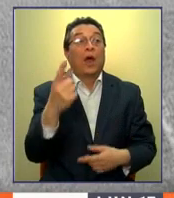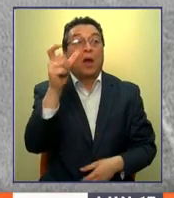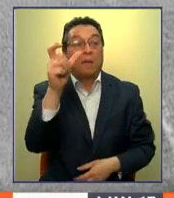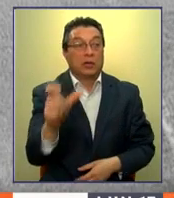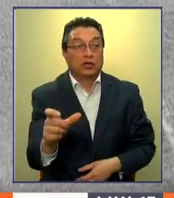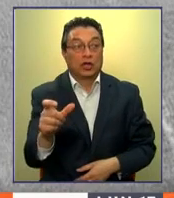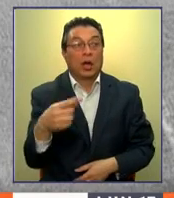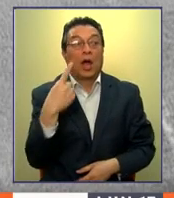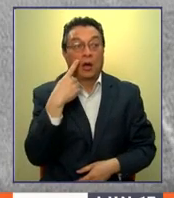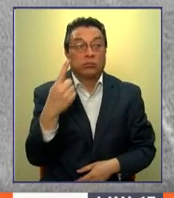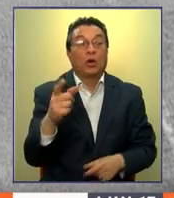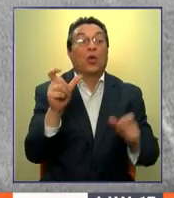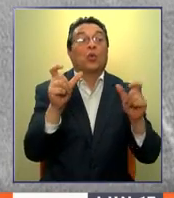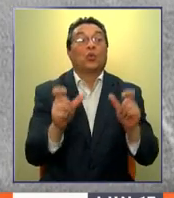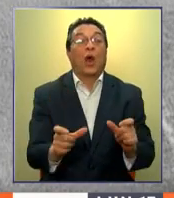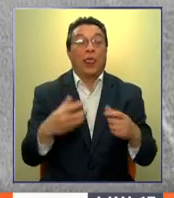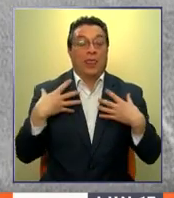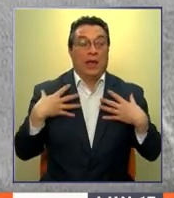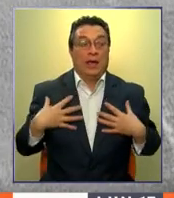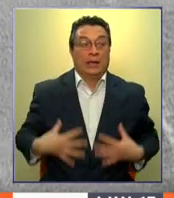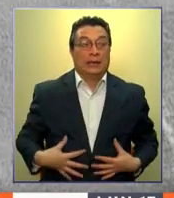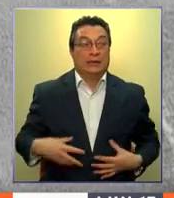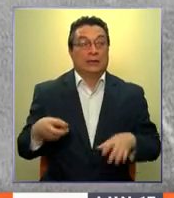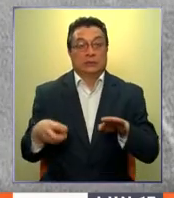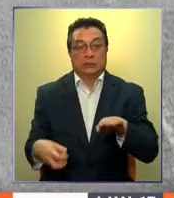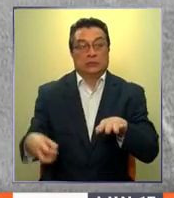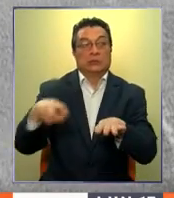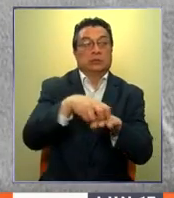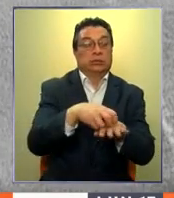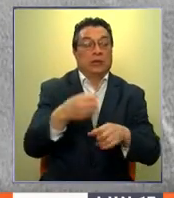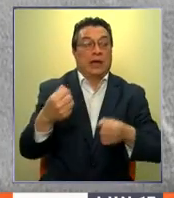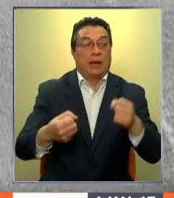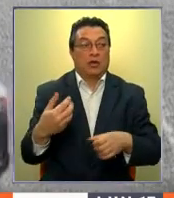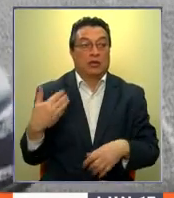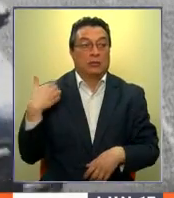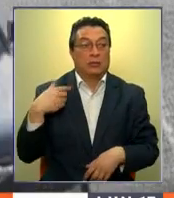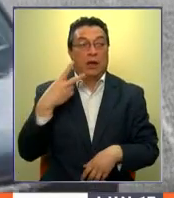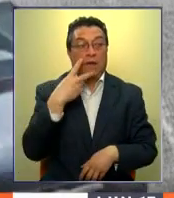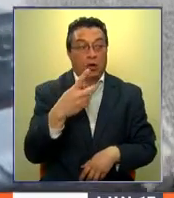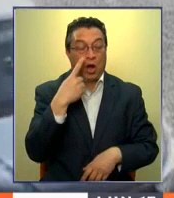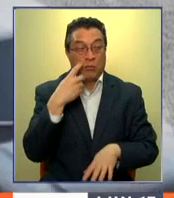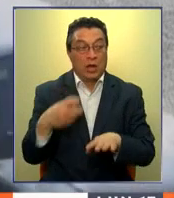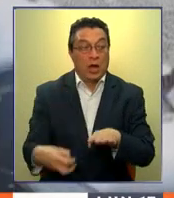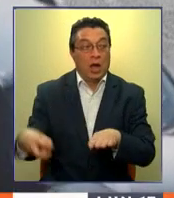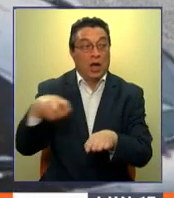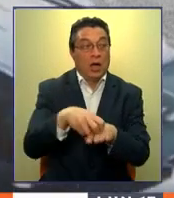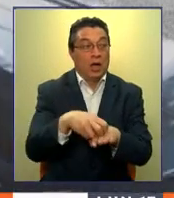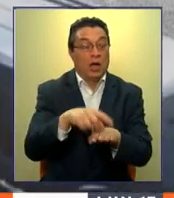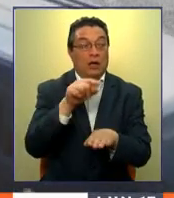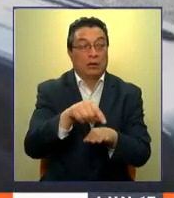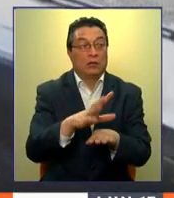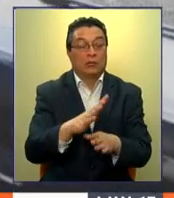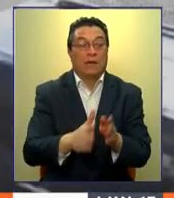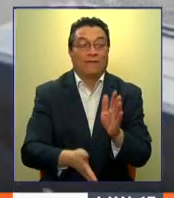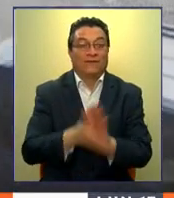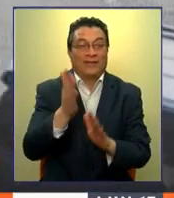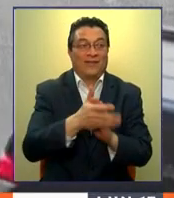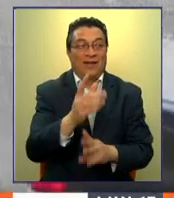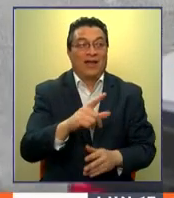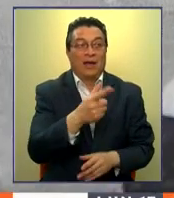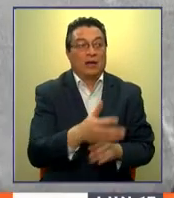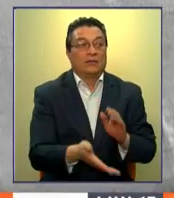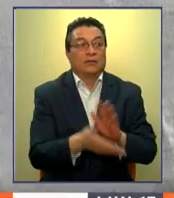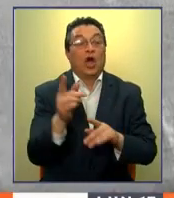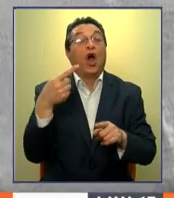caracterizaba como guardia de prosegur sube al camión y al ver al conductor arriba le dice que es aleje del lugar y que se dirija a